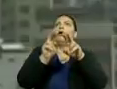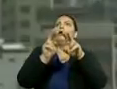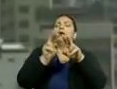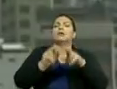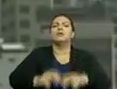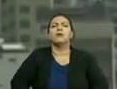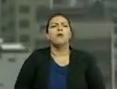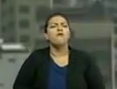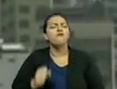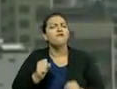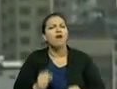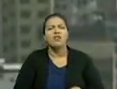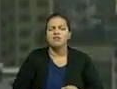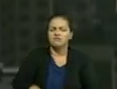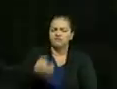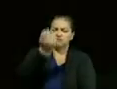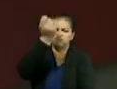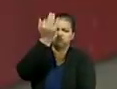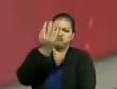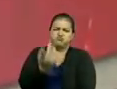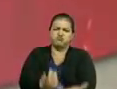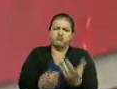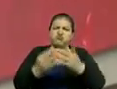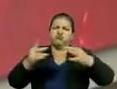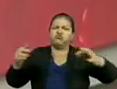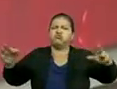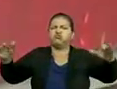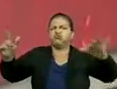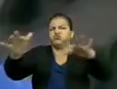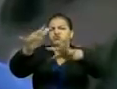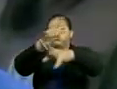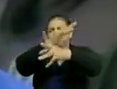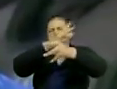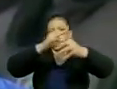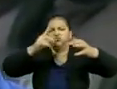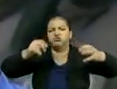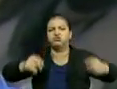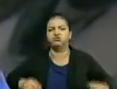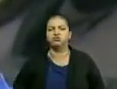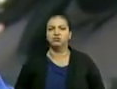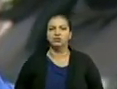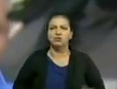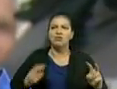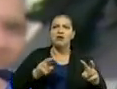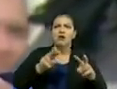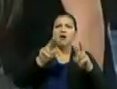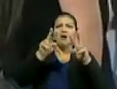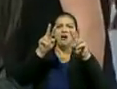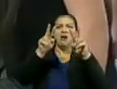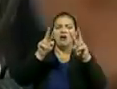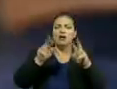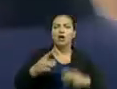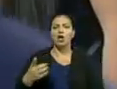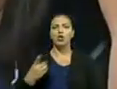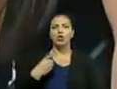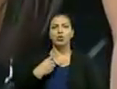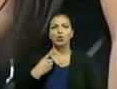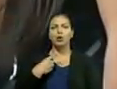crecía inminente y sepultaba cualquier esperanza de los propietarios.